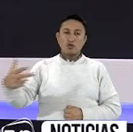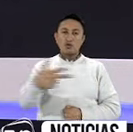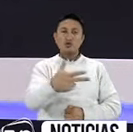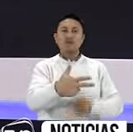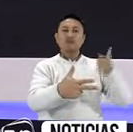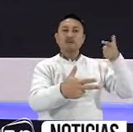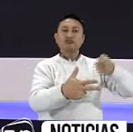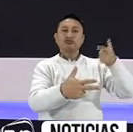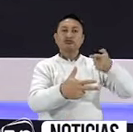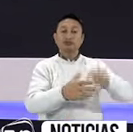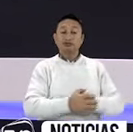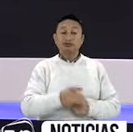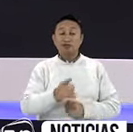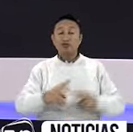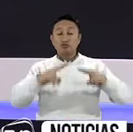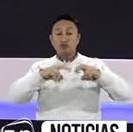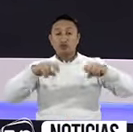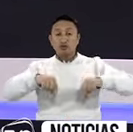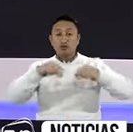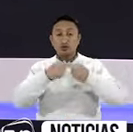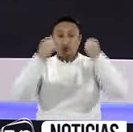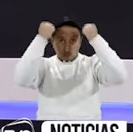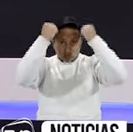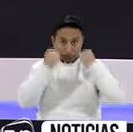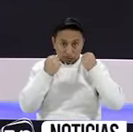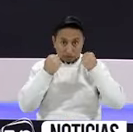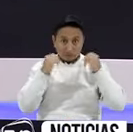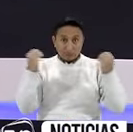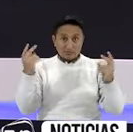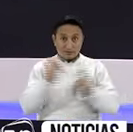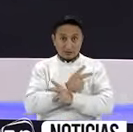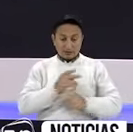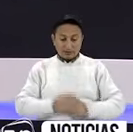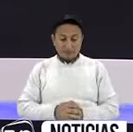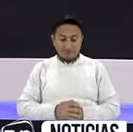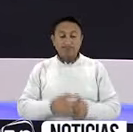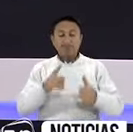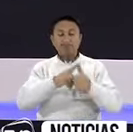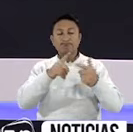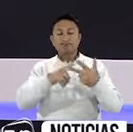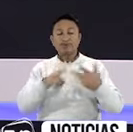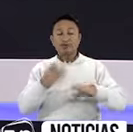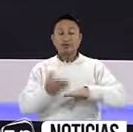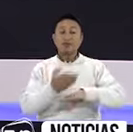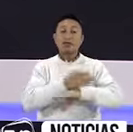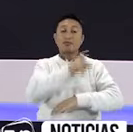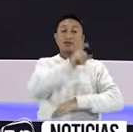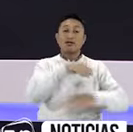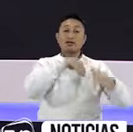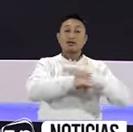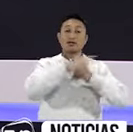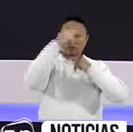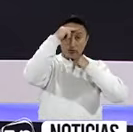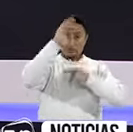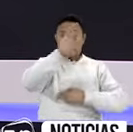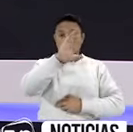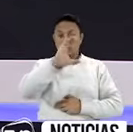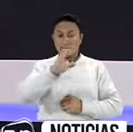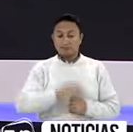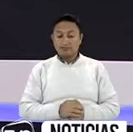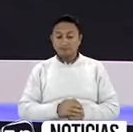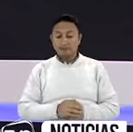de antinarcóticos, terrorismo y delincuencia organizada. Entre estos, la incursión de sujetos armados a TC Televisión y